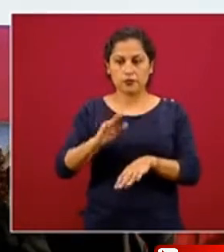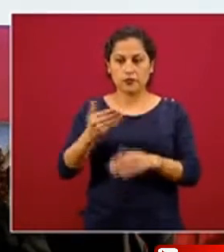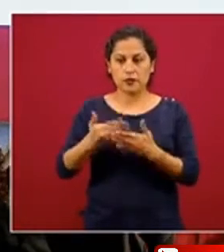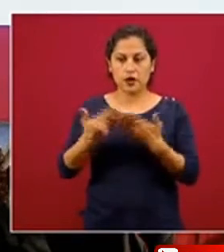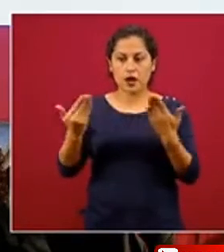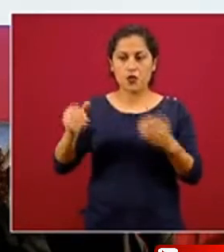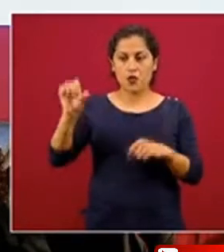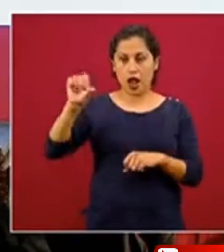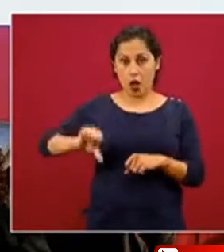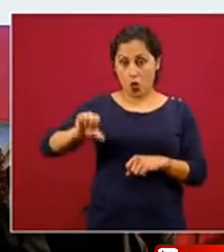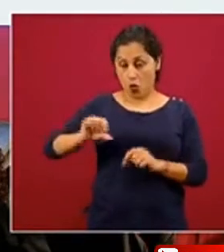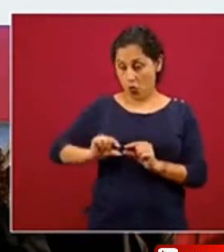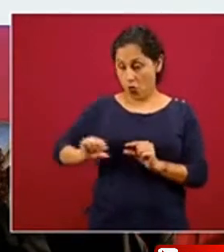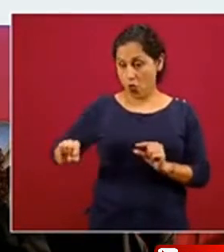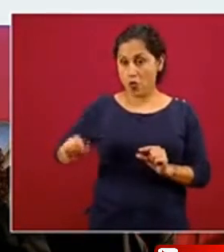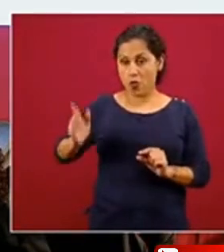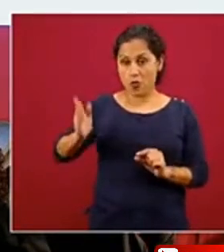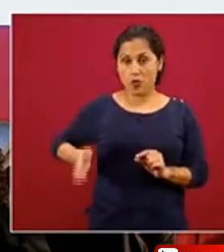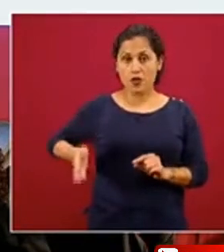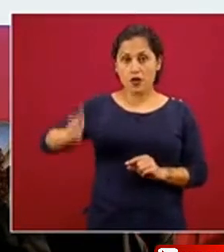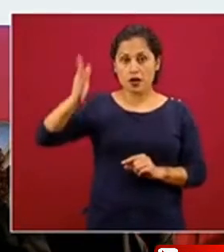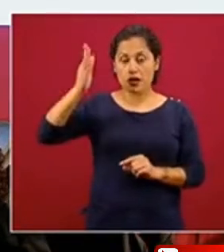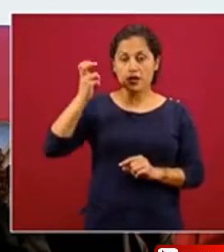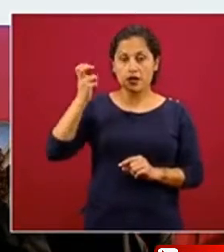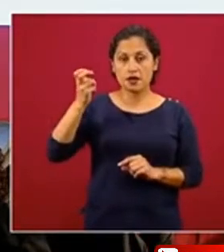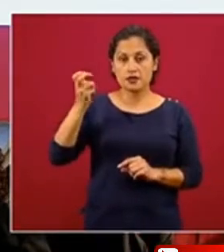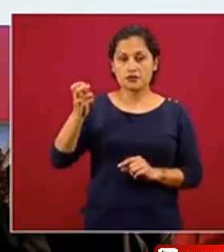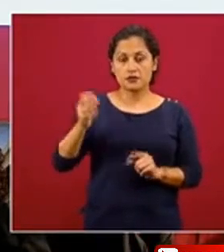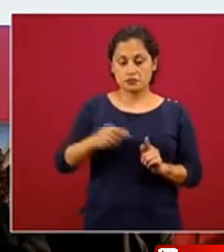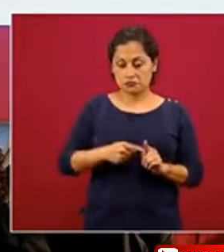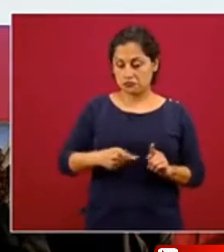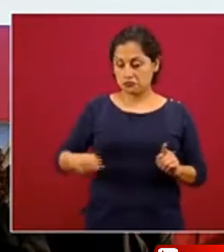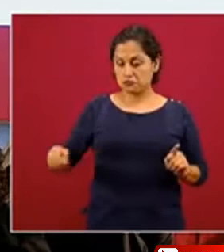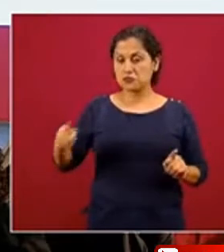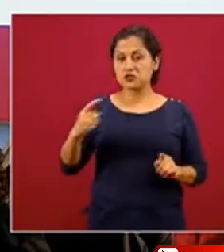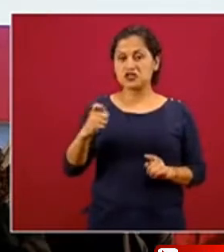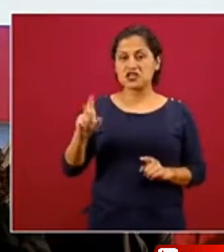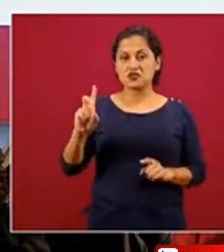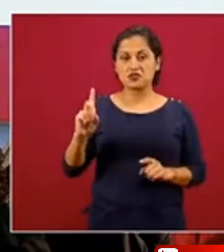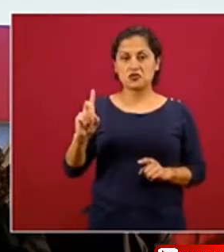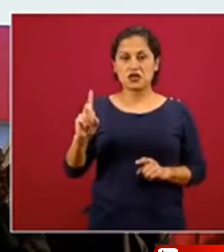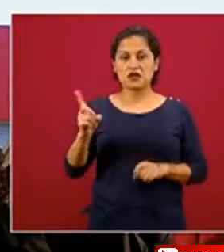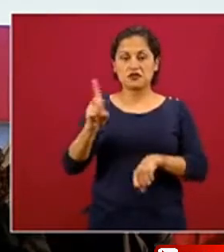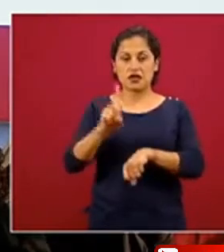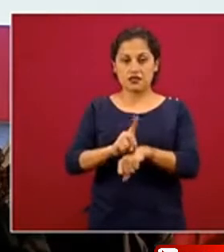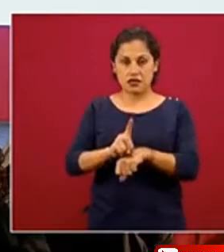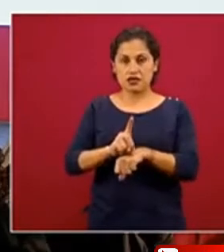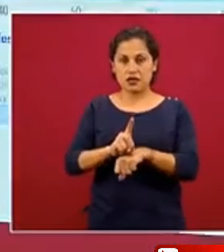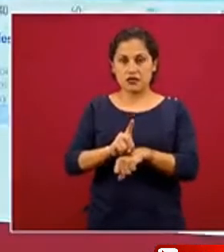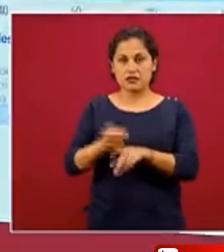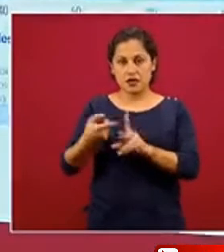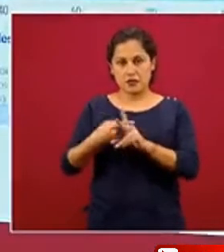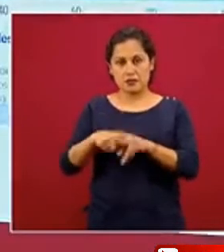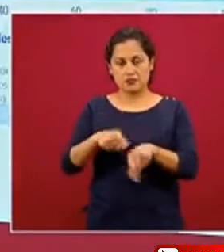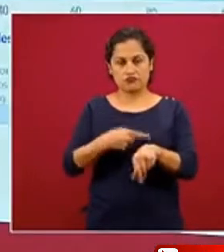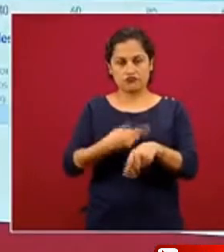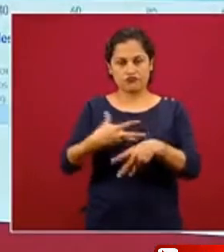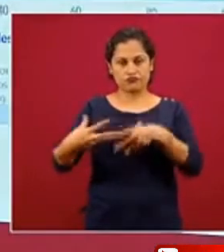la fecha presente, aquí a 125, casi 130 días de que empezó la